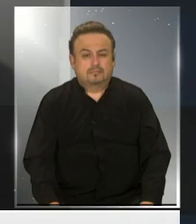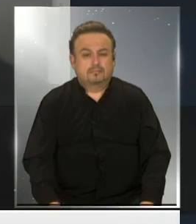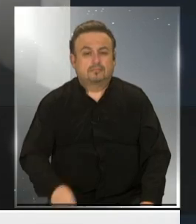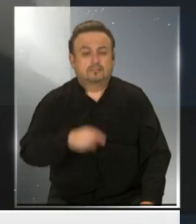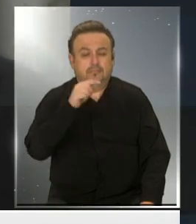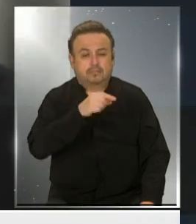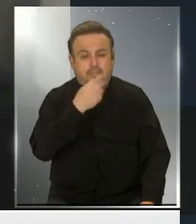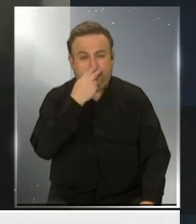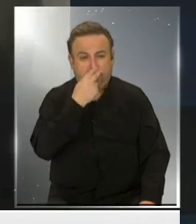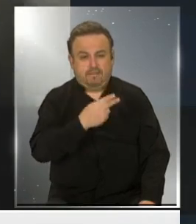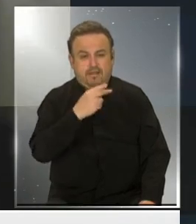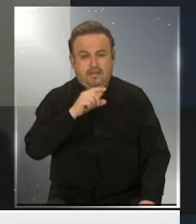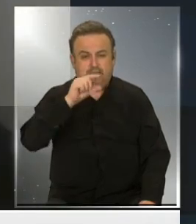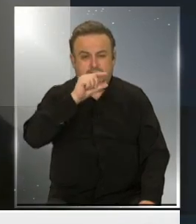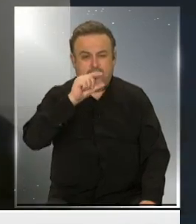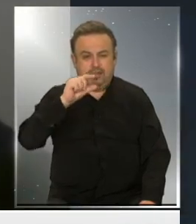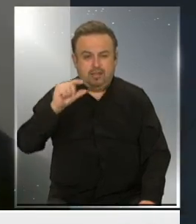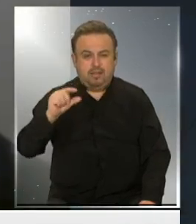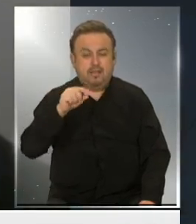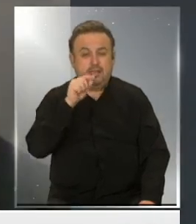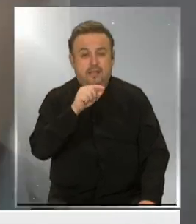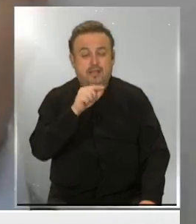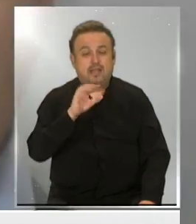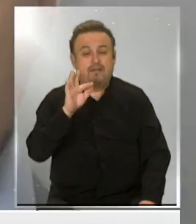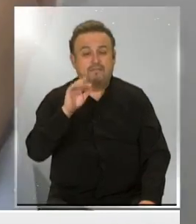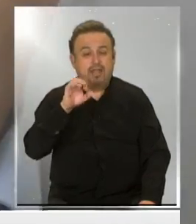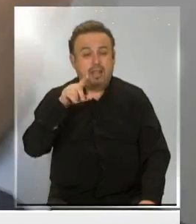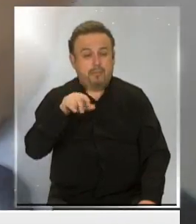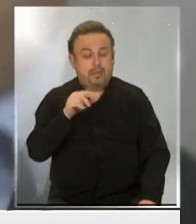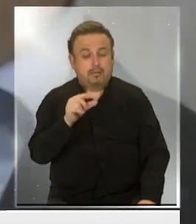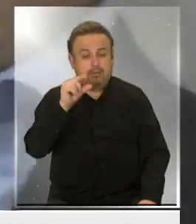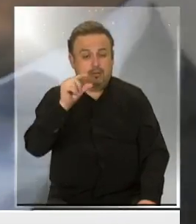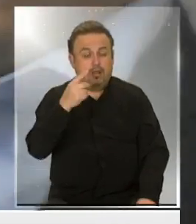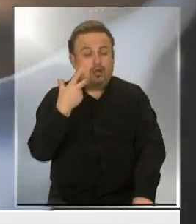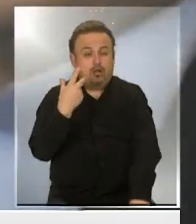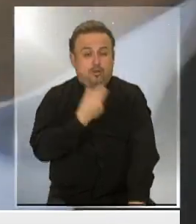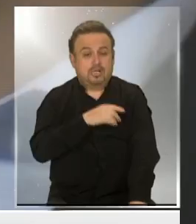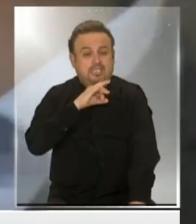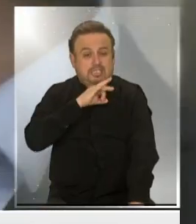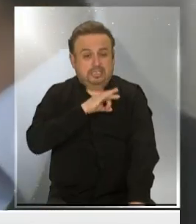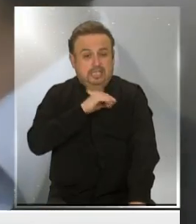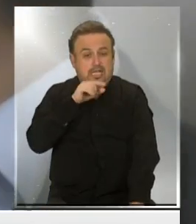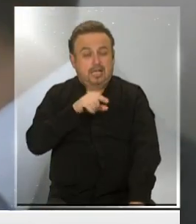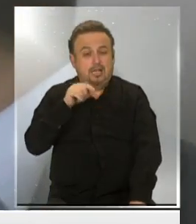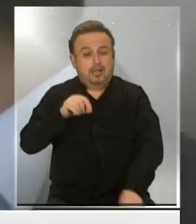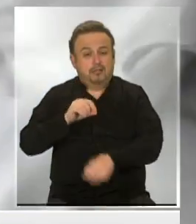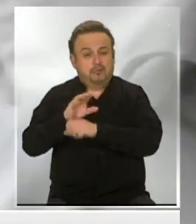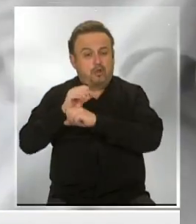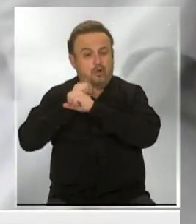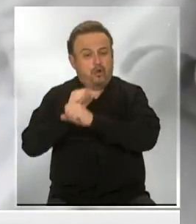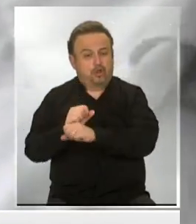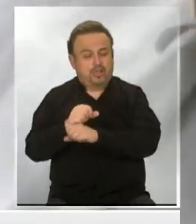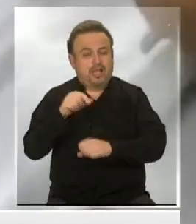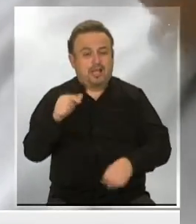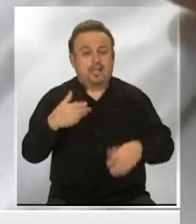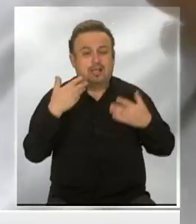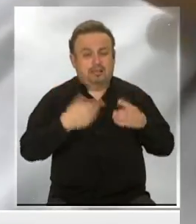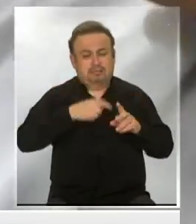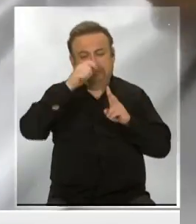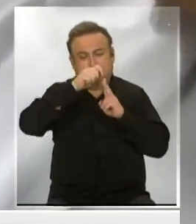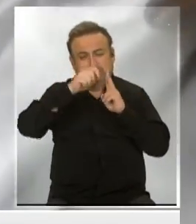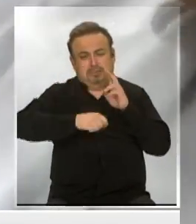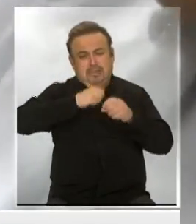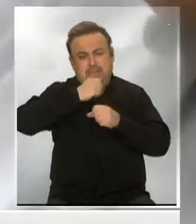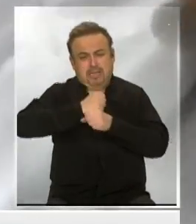Estos se ven así. Lo que Felipe tiene en sus manos es una vacuna chilena contra el coronavirus. Luego de meses